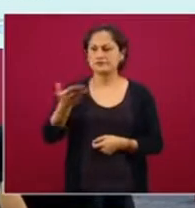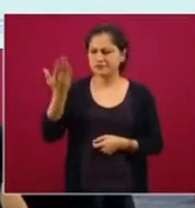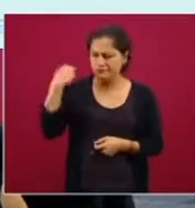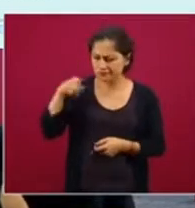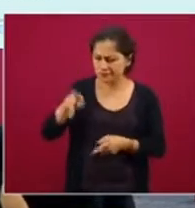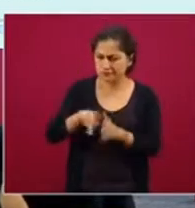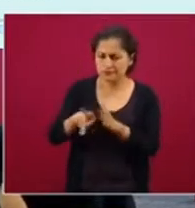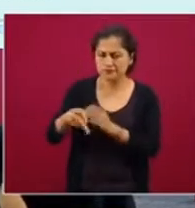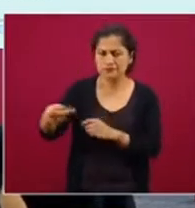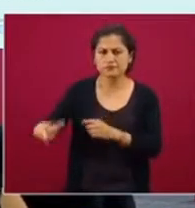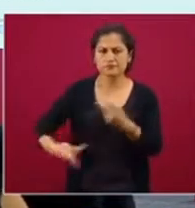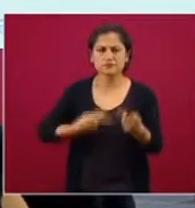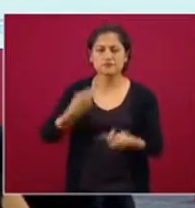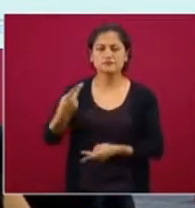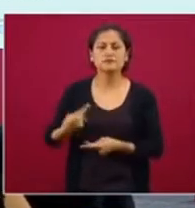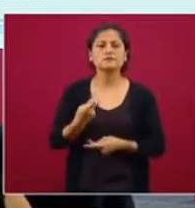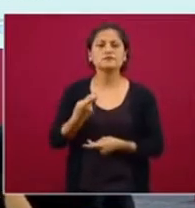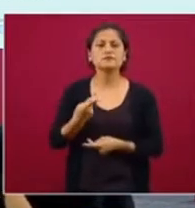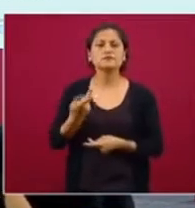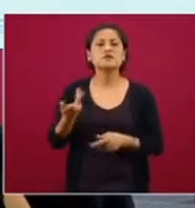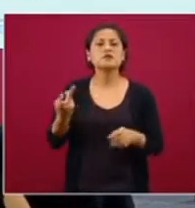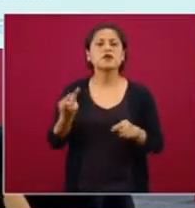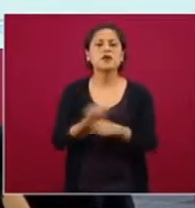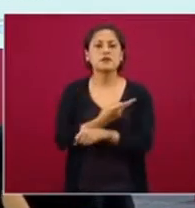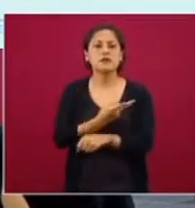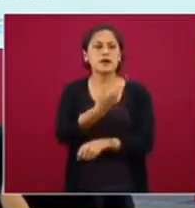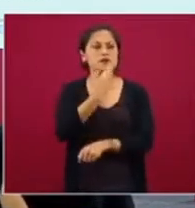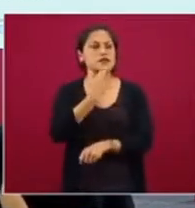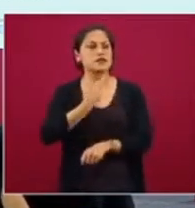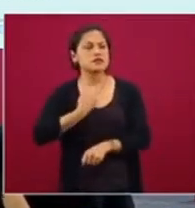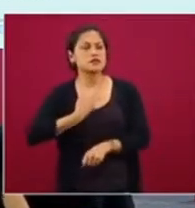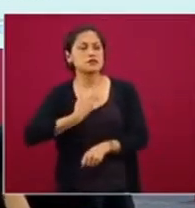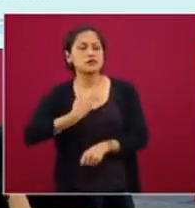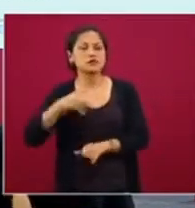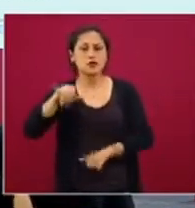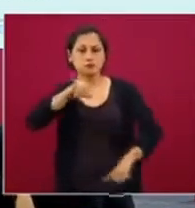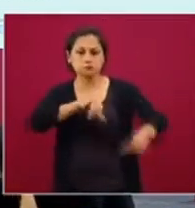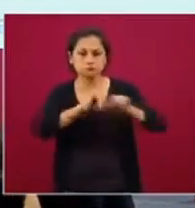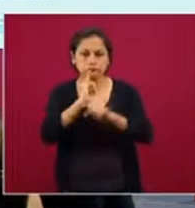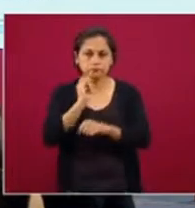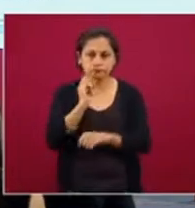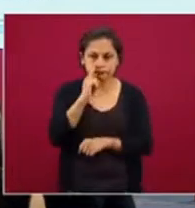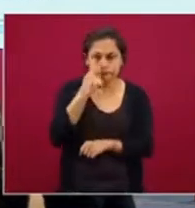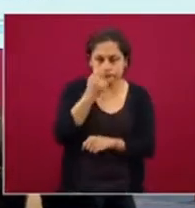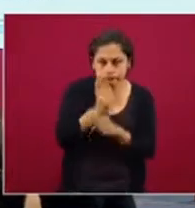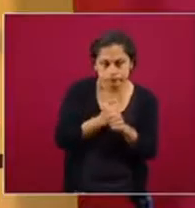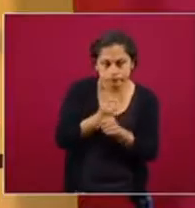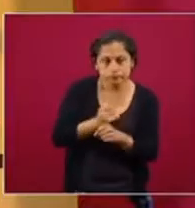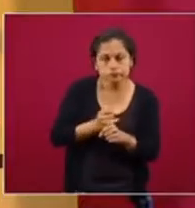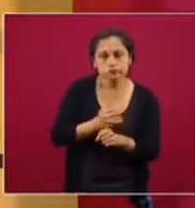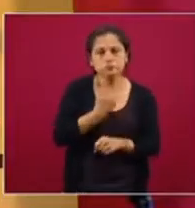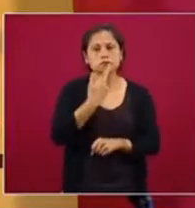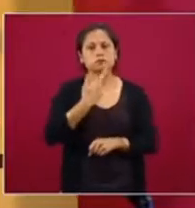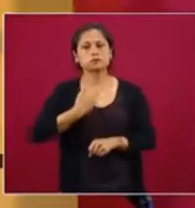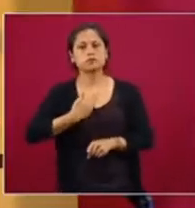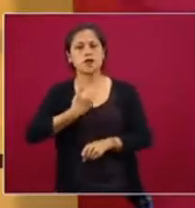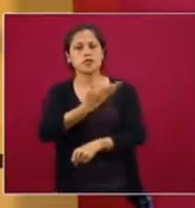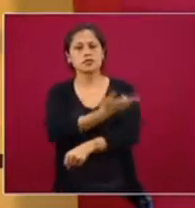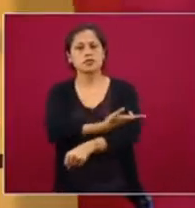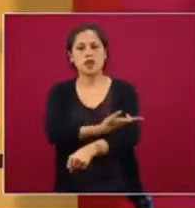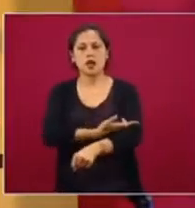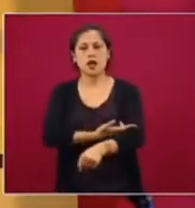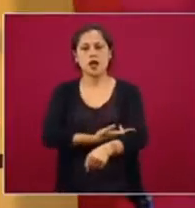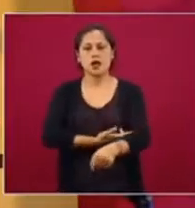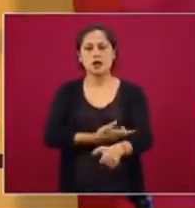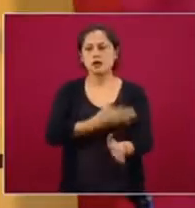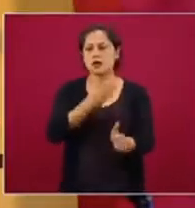día, de que el retardo de notificación de la confirmación pudiera interferir con la interpretación de lo que está ocurriendo, también